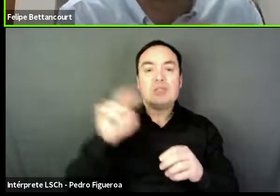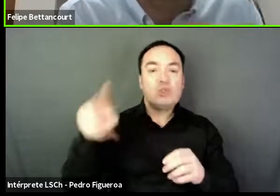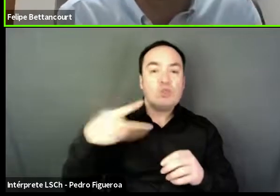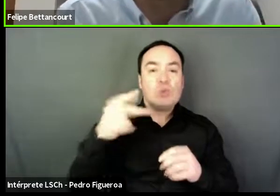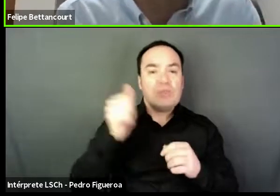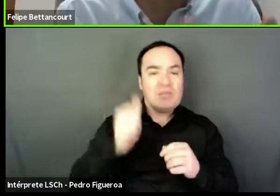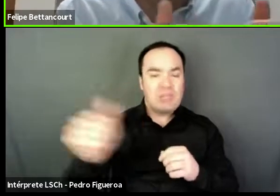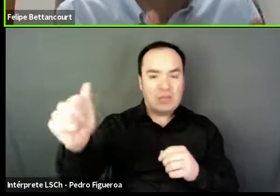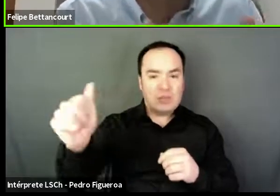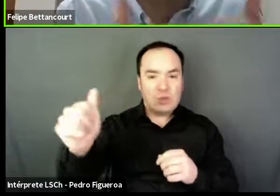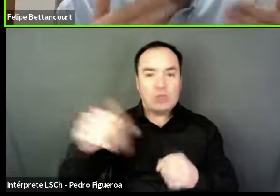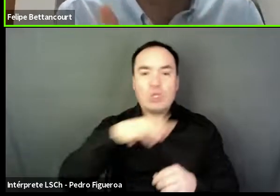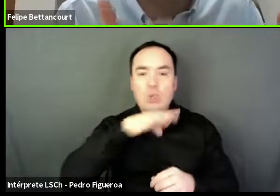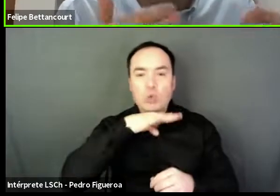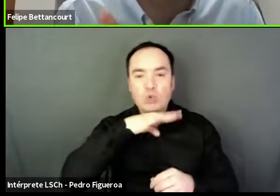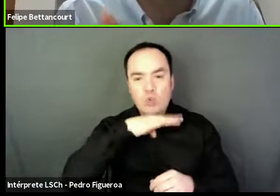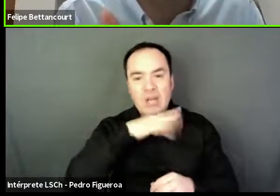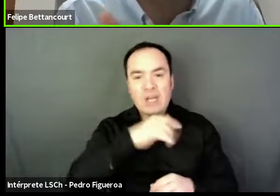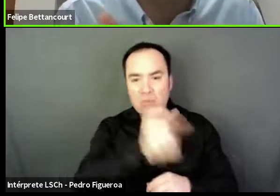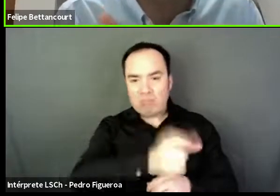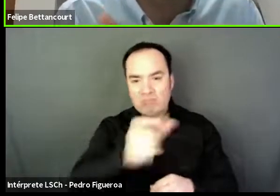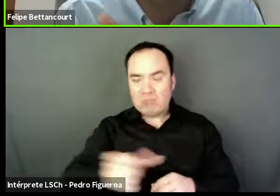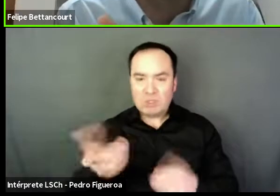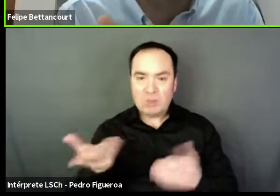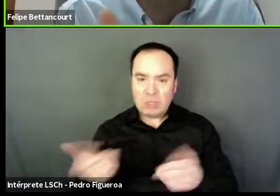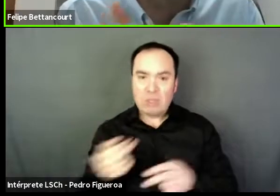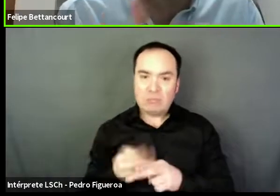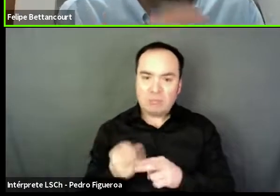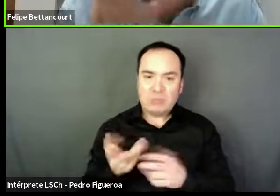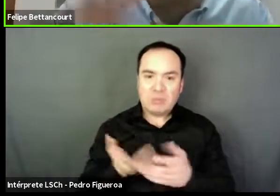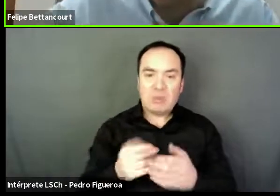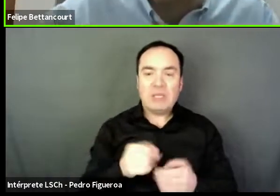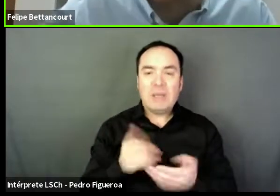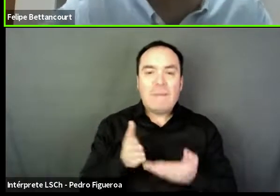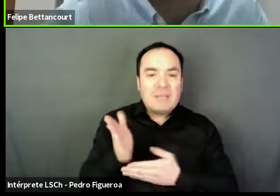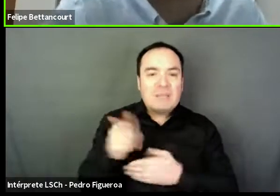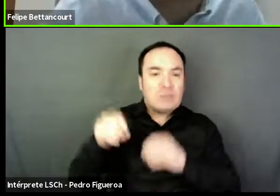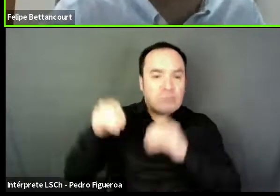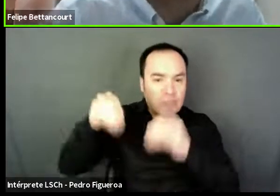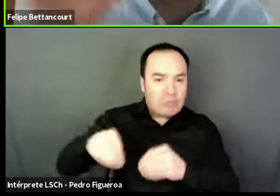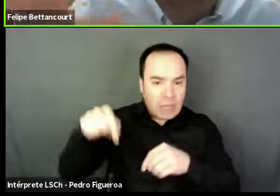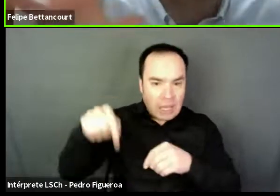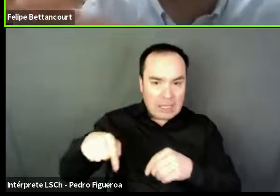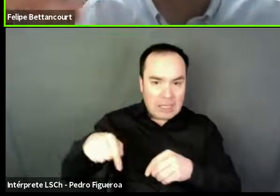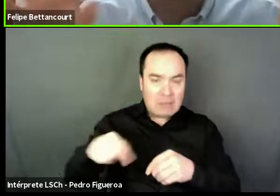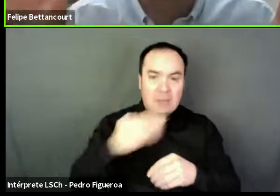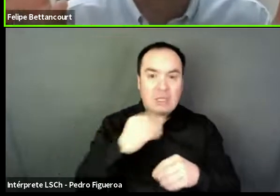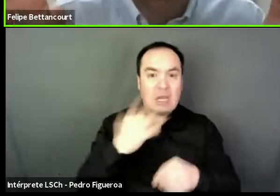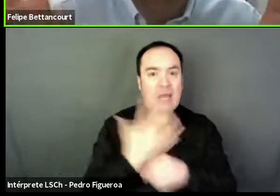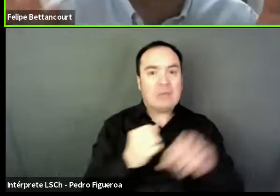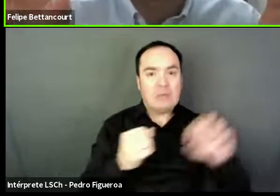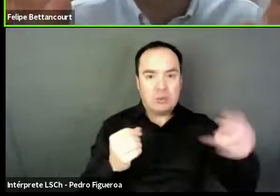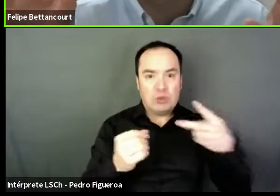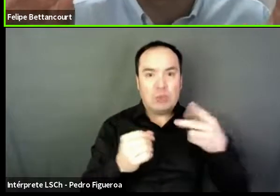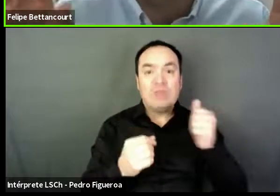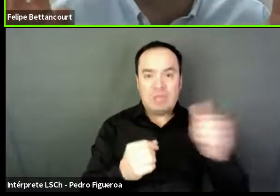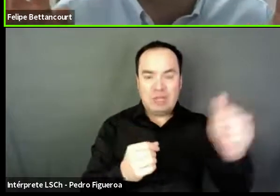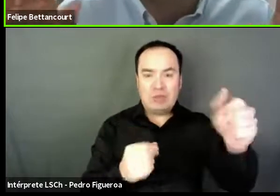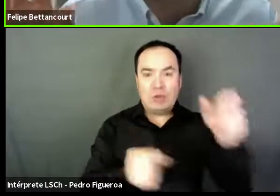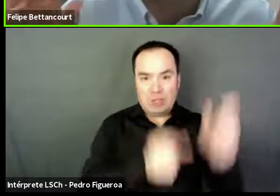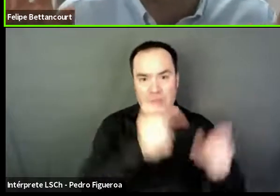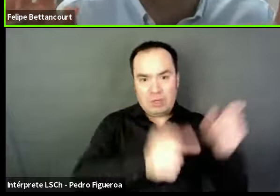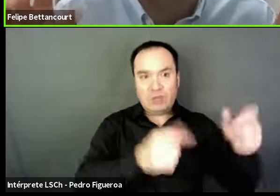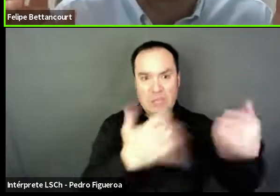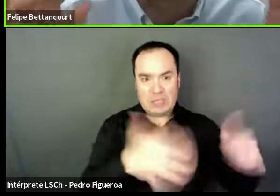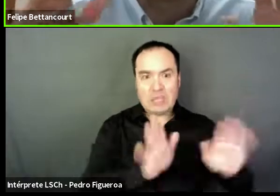de usuario y lo que queremos ir instalando la organización a lo mismo también tenemos una subdirección de personas no quiero dejar de mencionar que es